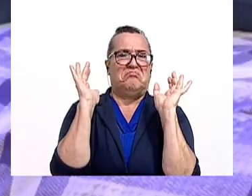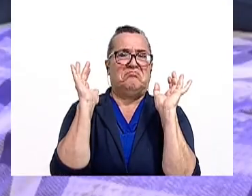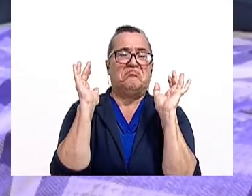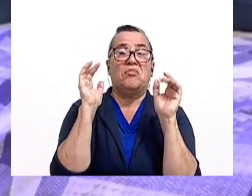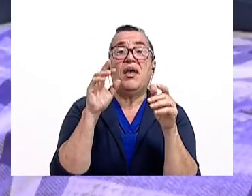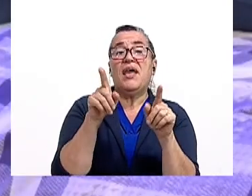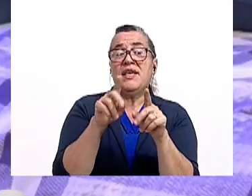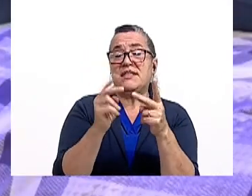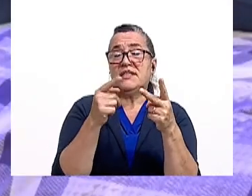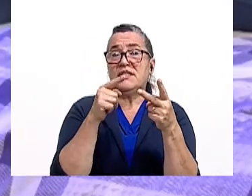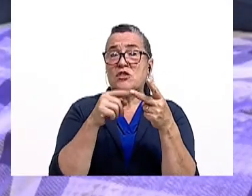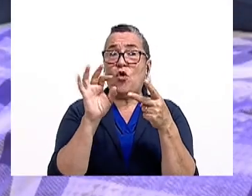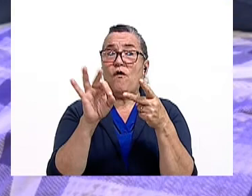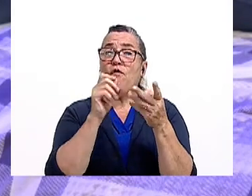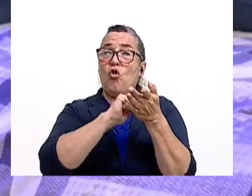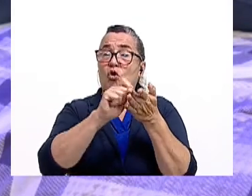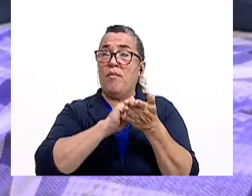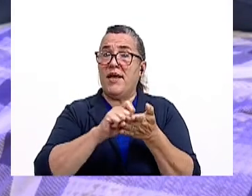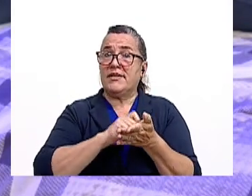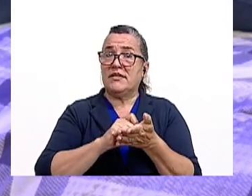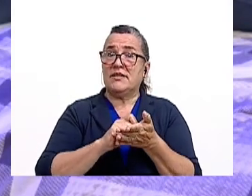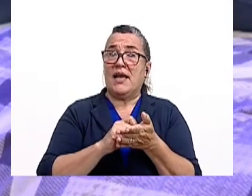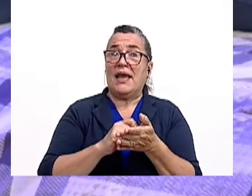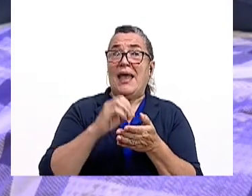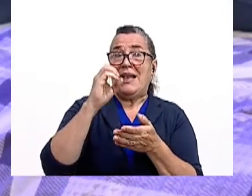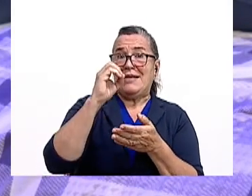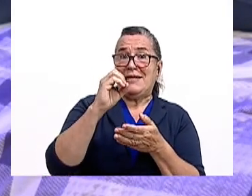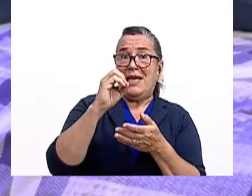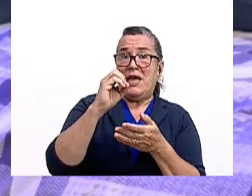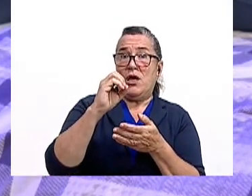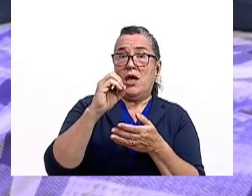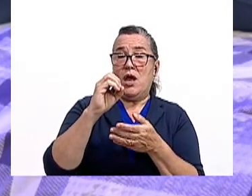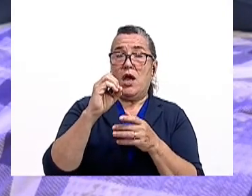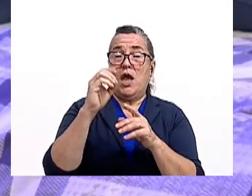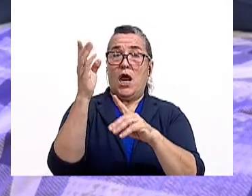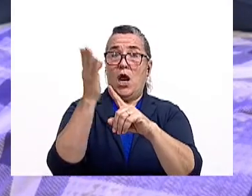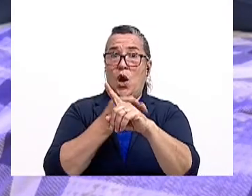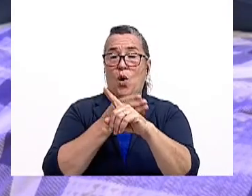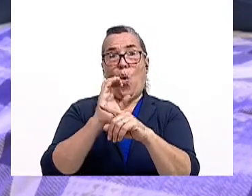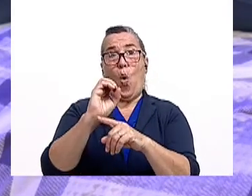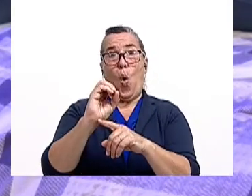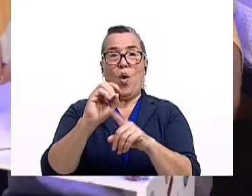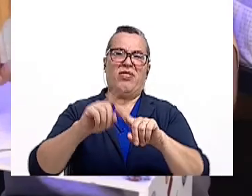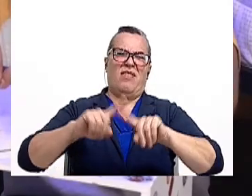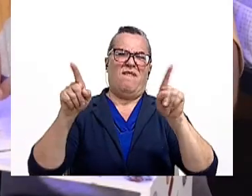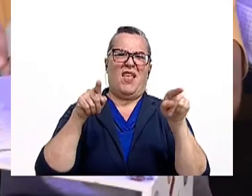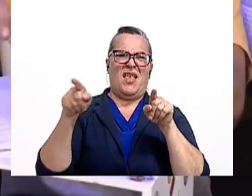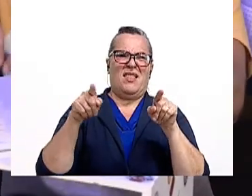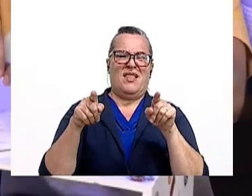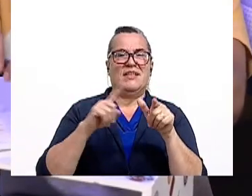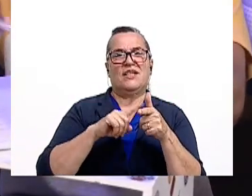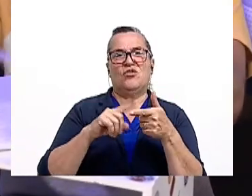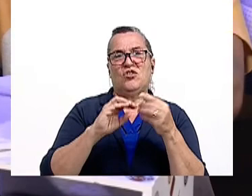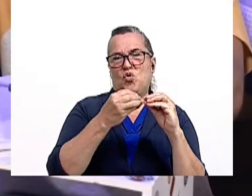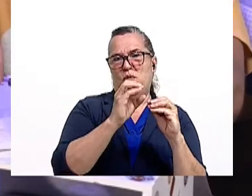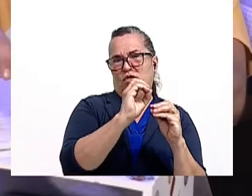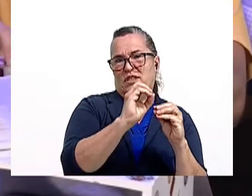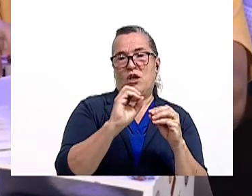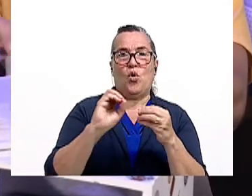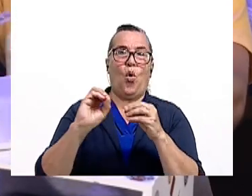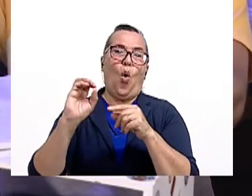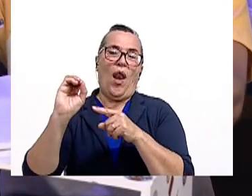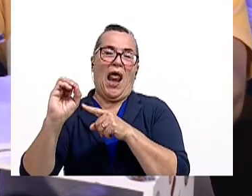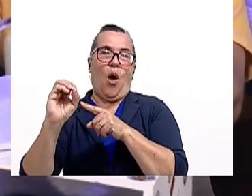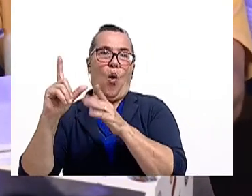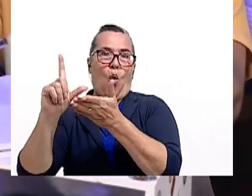segundo, porque la forma de escritura hacen que el 0 y la O sean muy diferentes, por lo que ya no hace falta. Recordad que nuestro idioma,